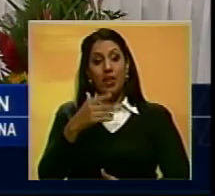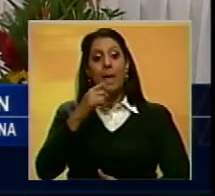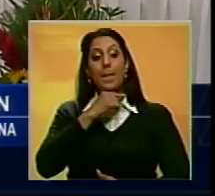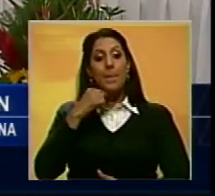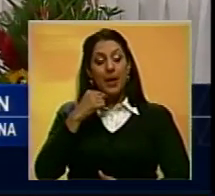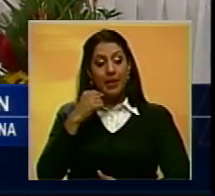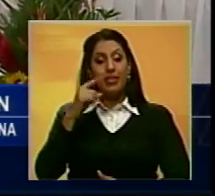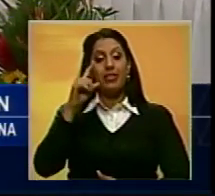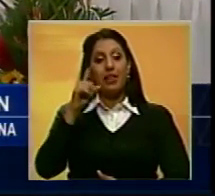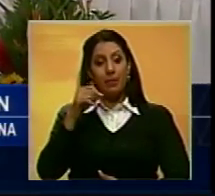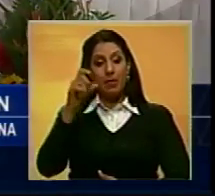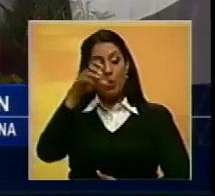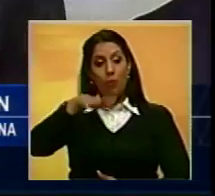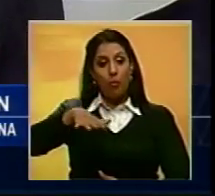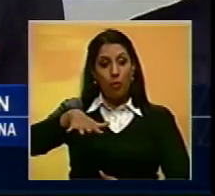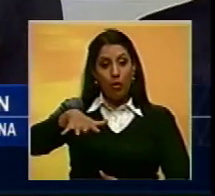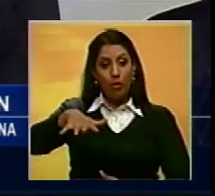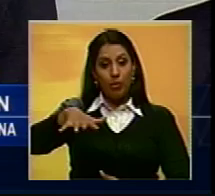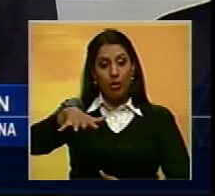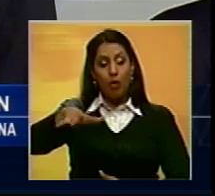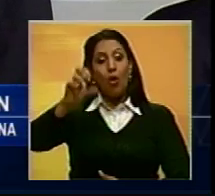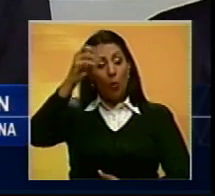también el pueblo sabe